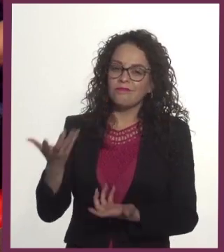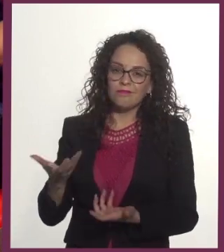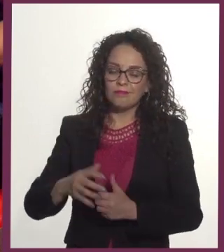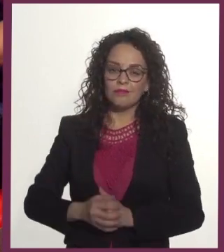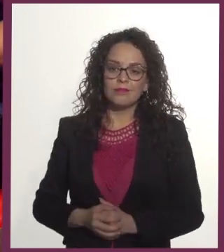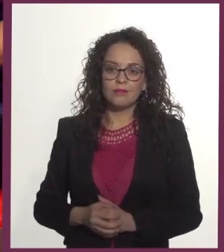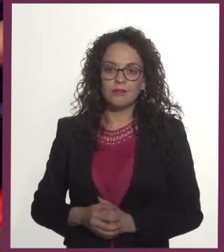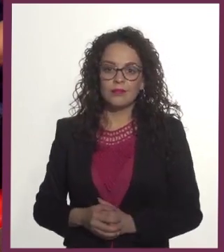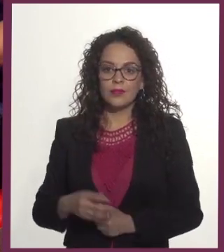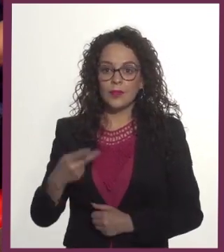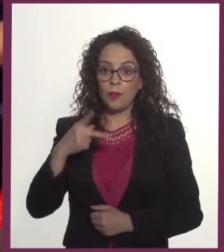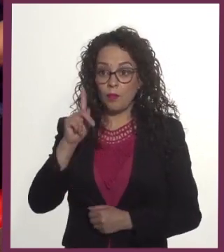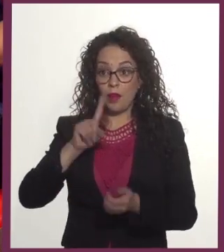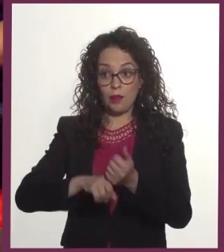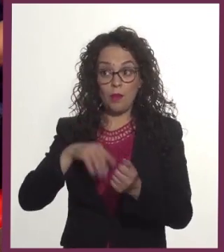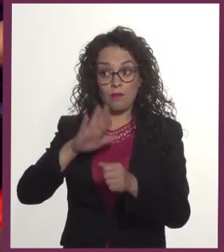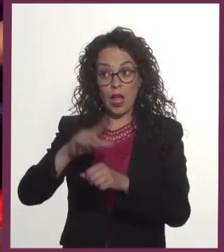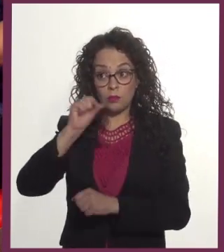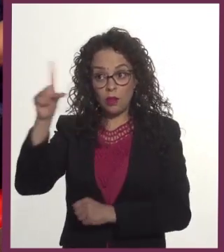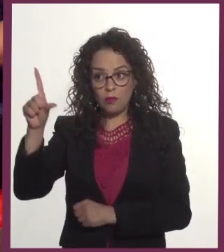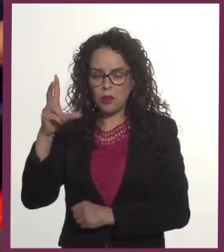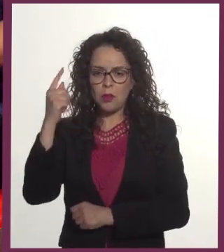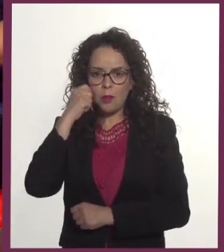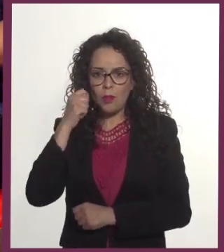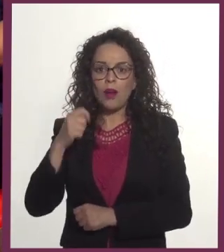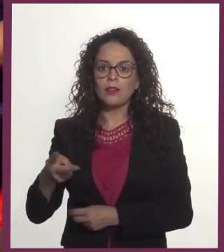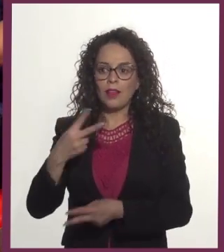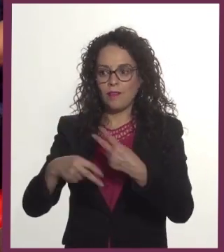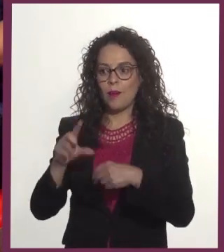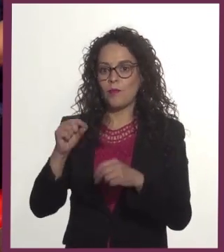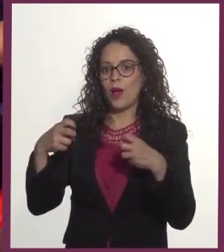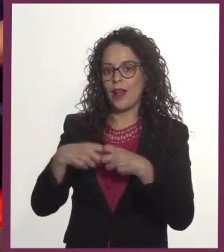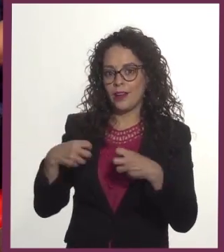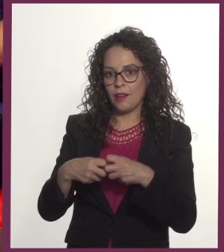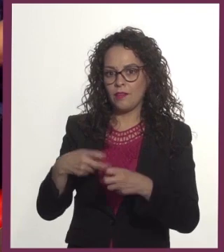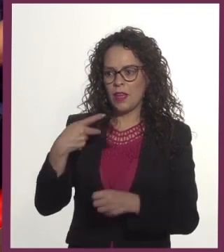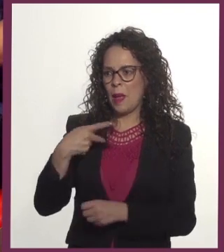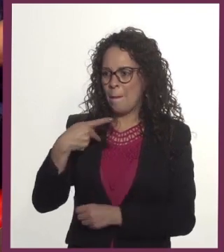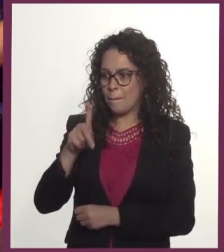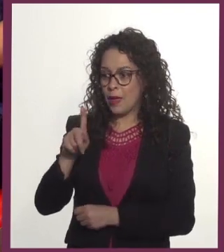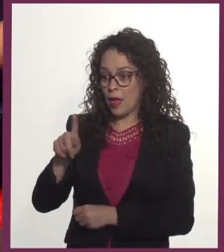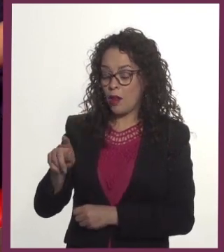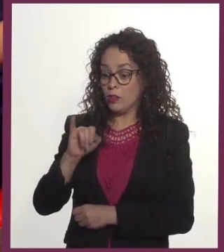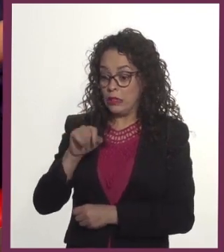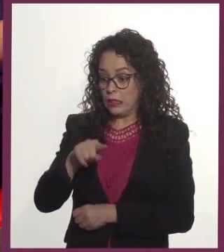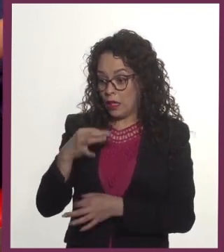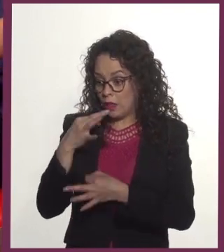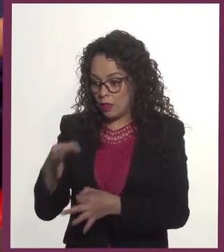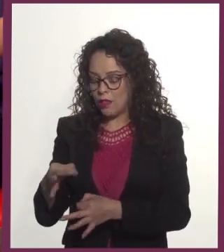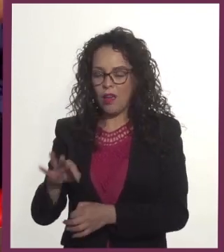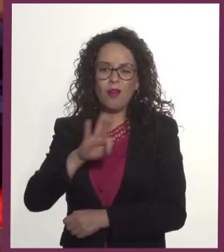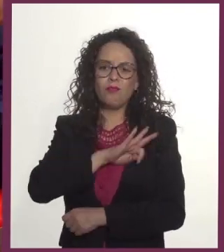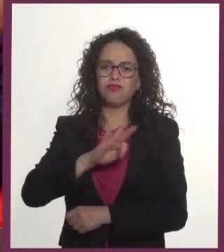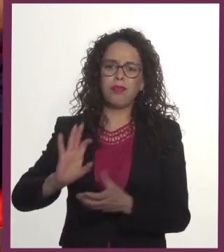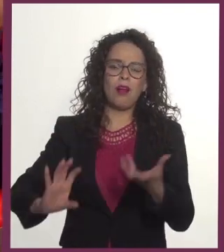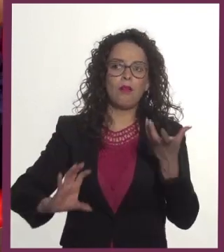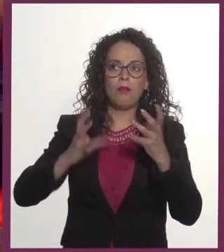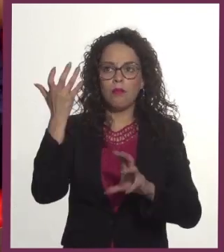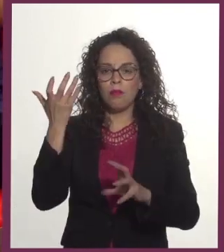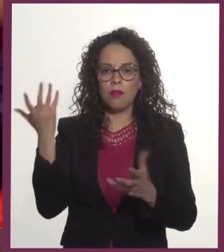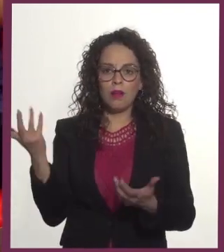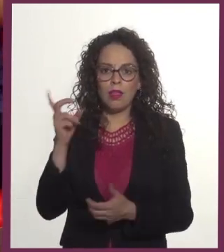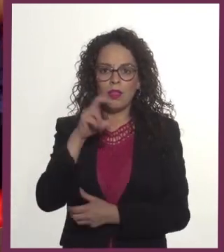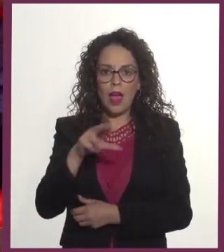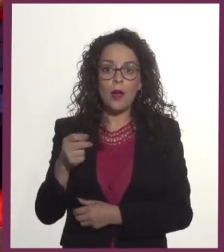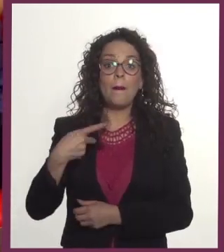más profesionales, pero si dejamos que se apoderen de nosotros, el efecto puede ser caótico. Se altera nuestro ritmo cardíaco y